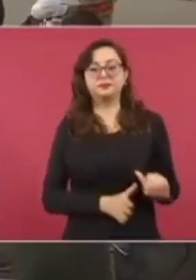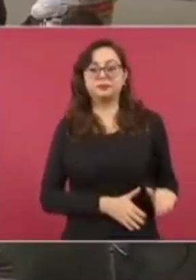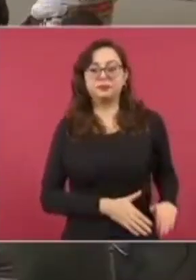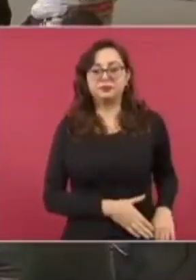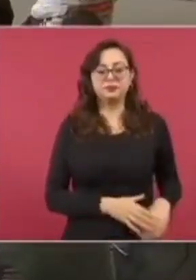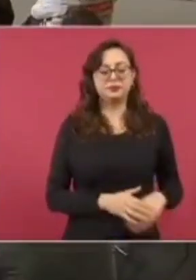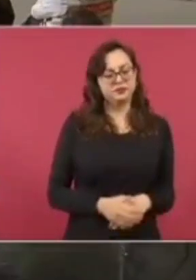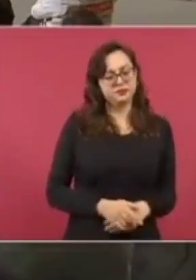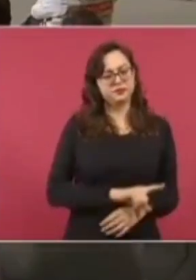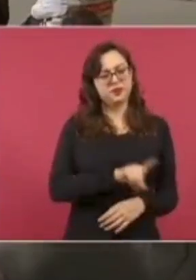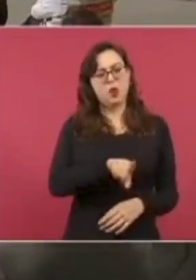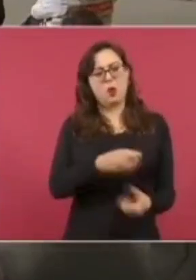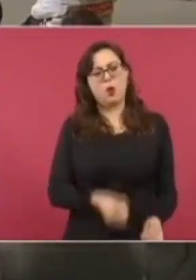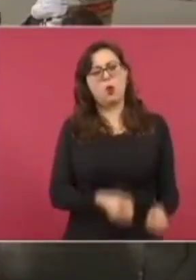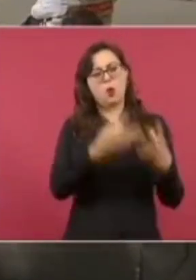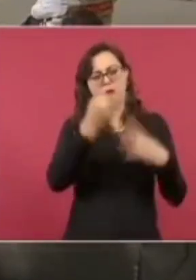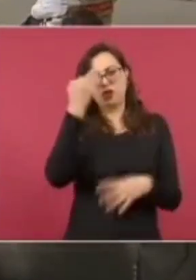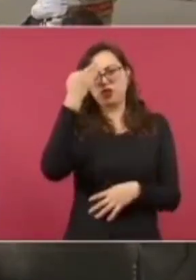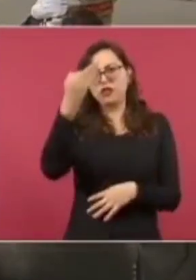García Luna.